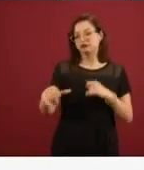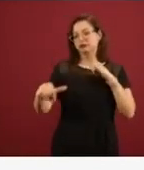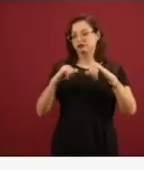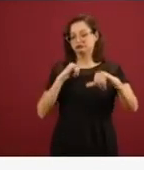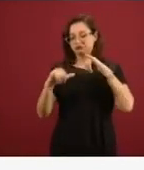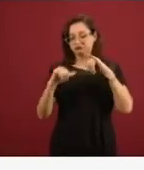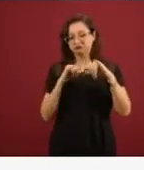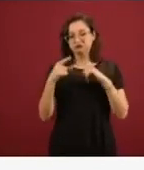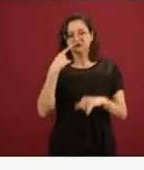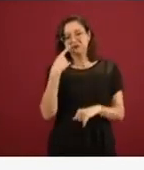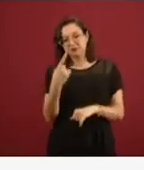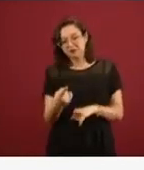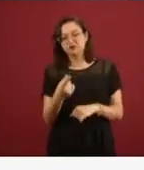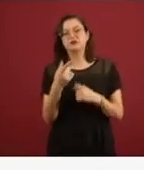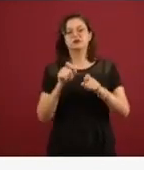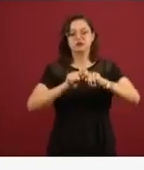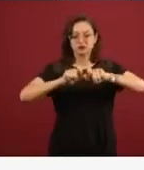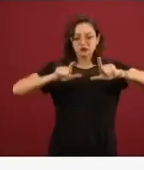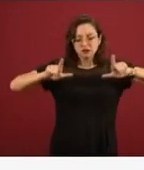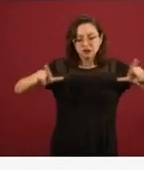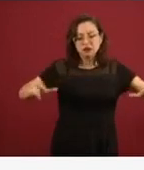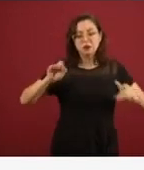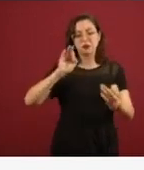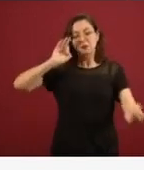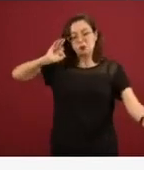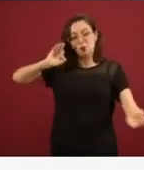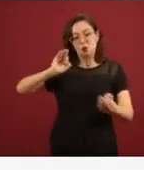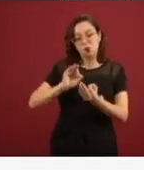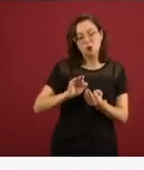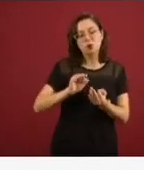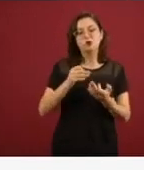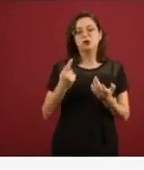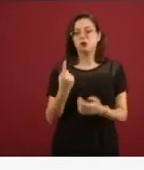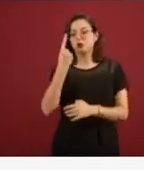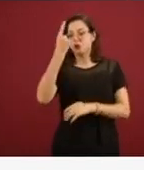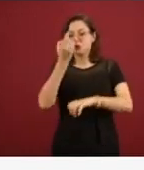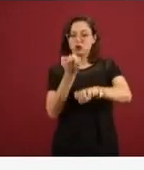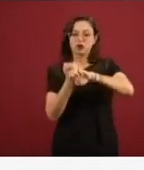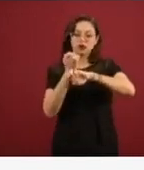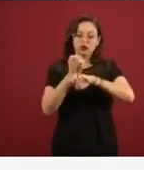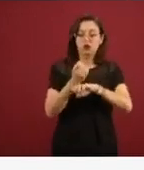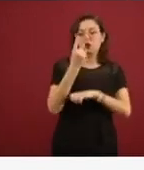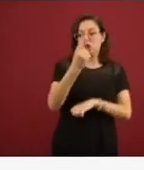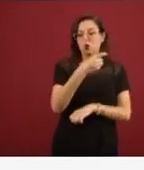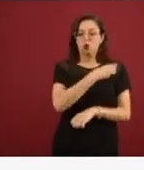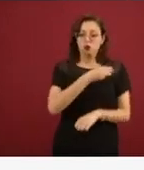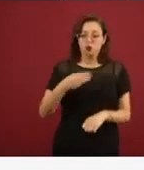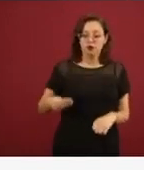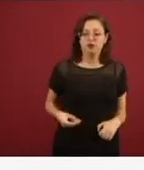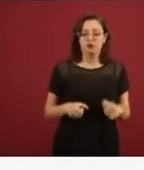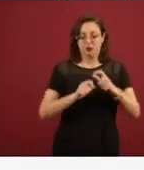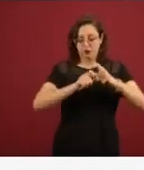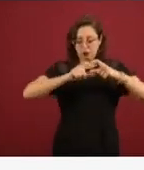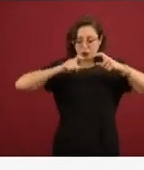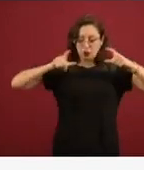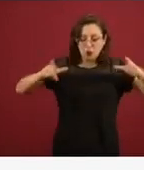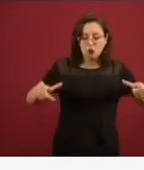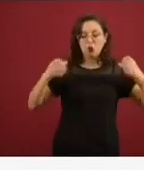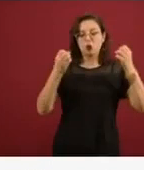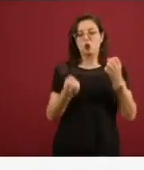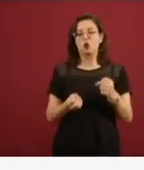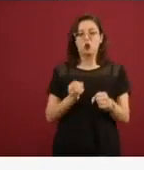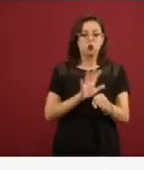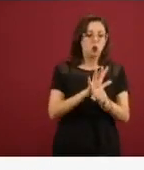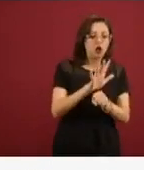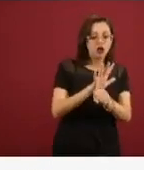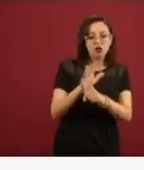línea porque les permite hacer ampliaciones, les permite ampliar un estado o un municipio para ver la distribución mucho